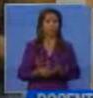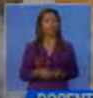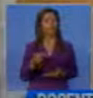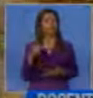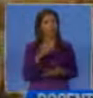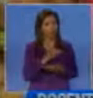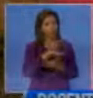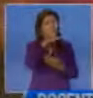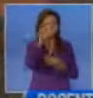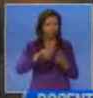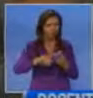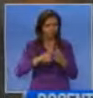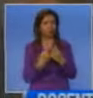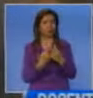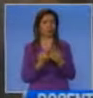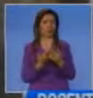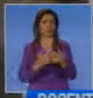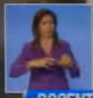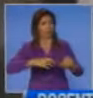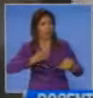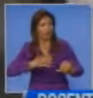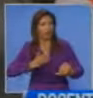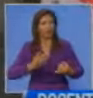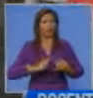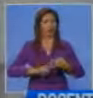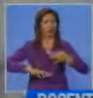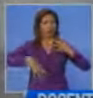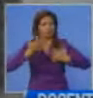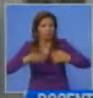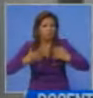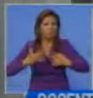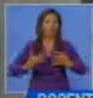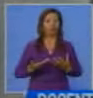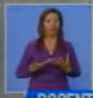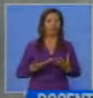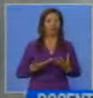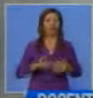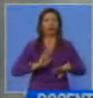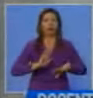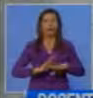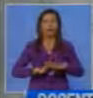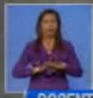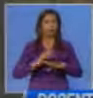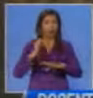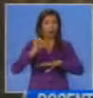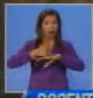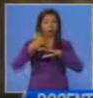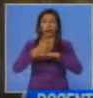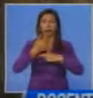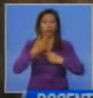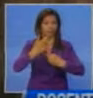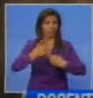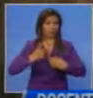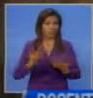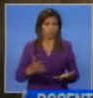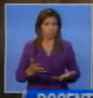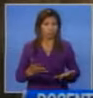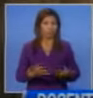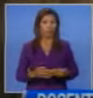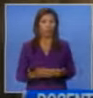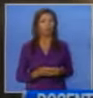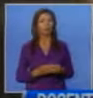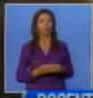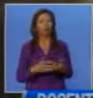de la región Costa. Quejas y ánimos exacerbados, dicen, por falta de respuestas. La zonificación escolar sigue